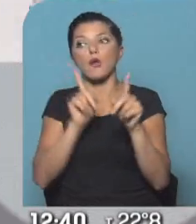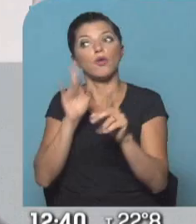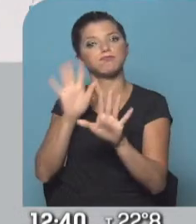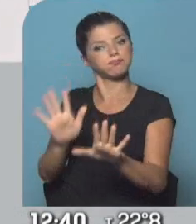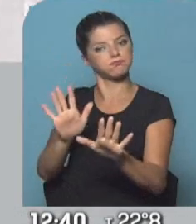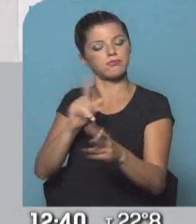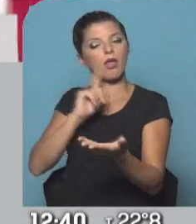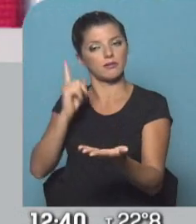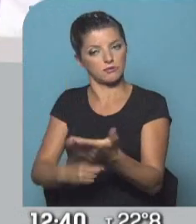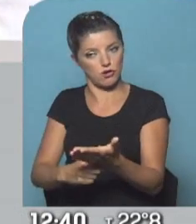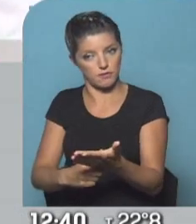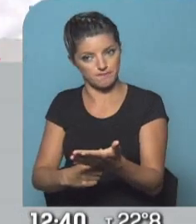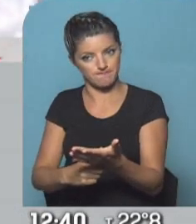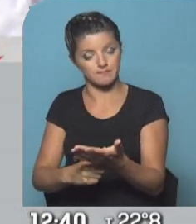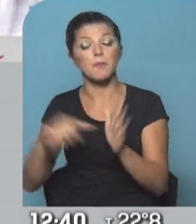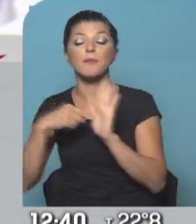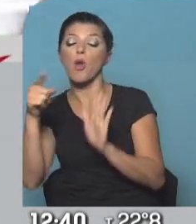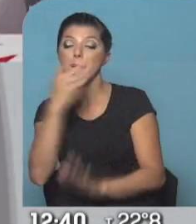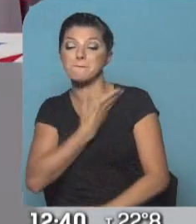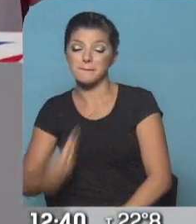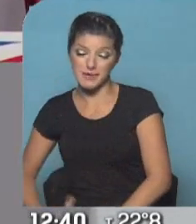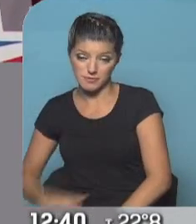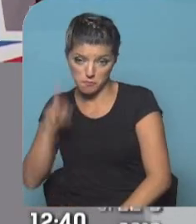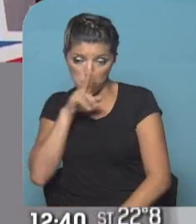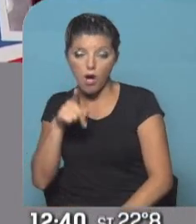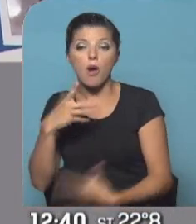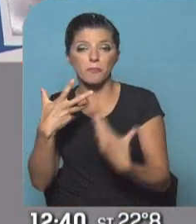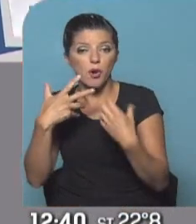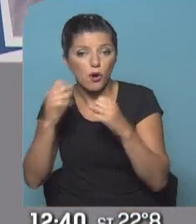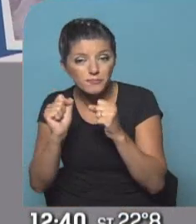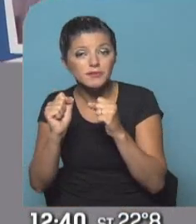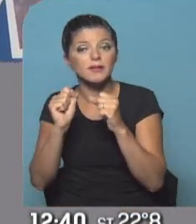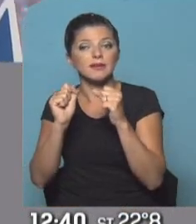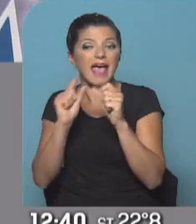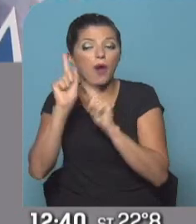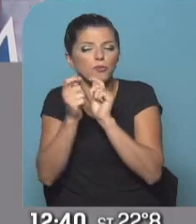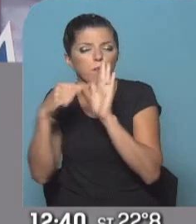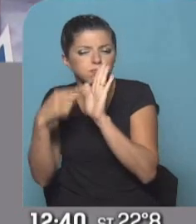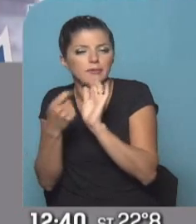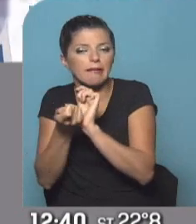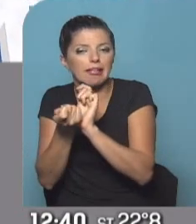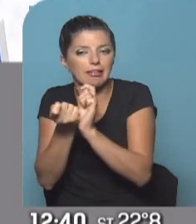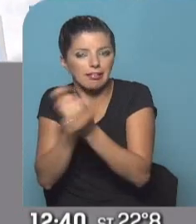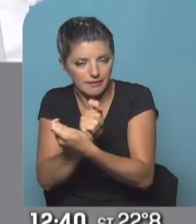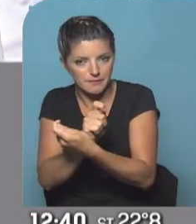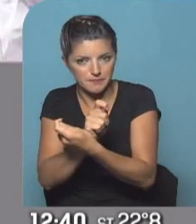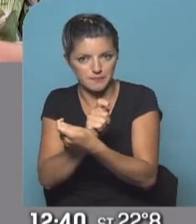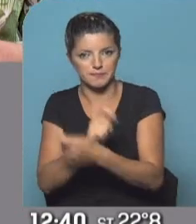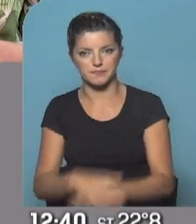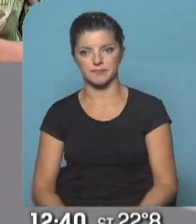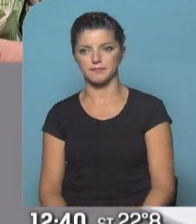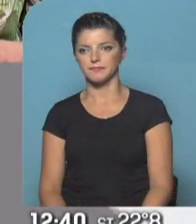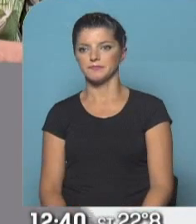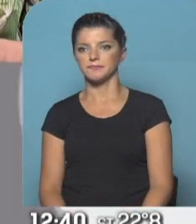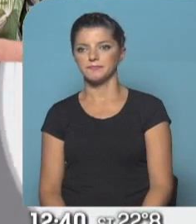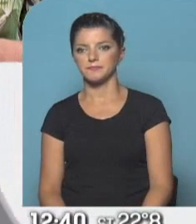caso logró que se hicieran de manera menos radical que lo que se había propuesto en la campaña y que yo creo que era lo que demandaba el electorado de